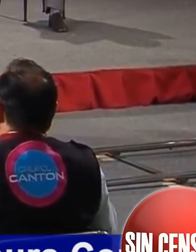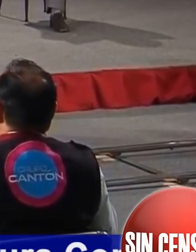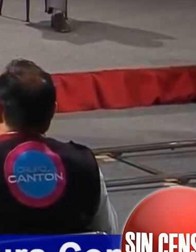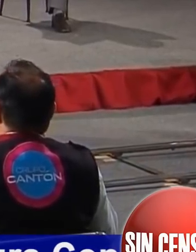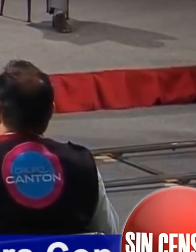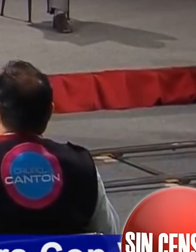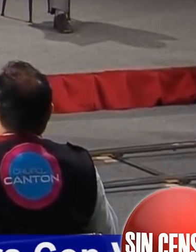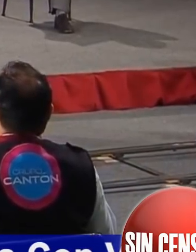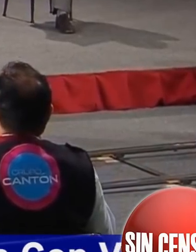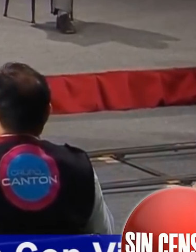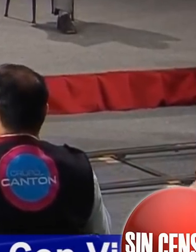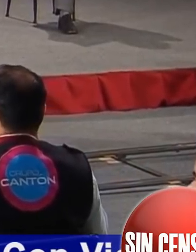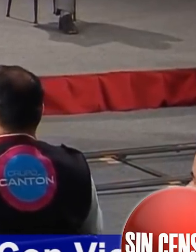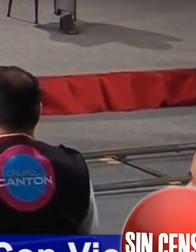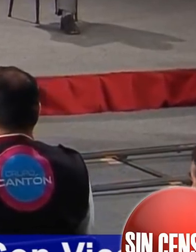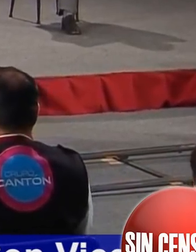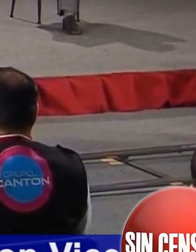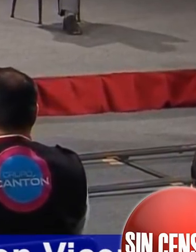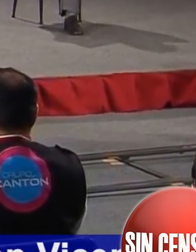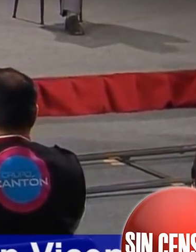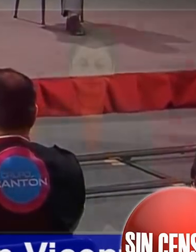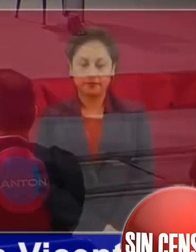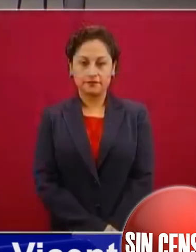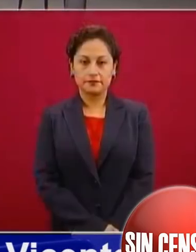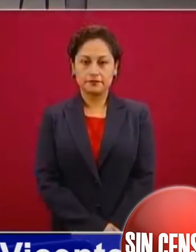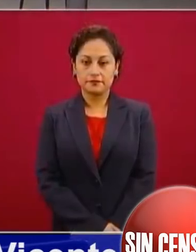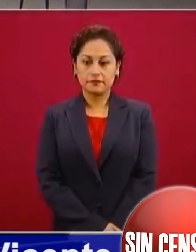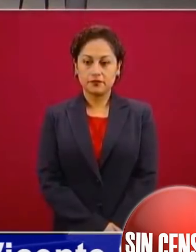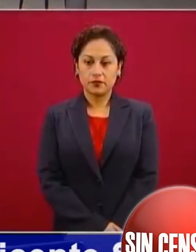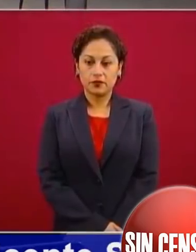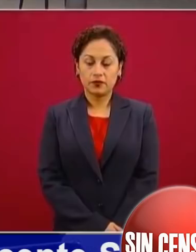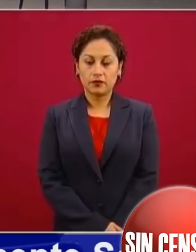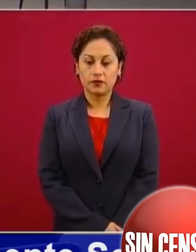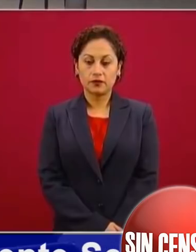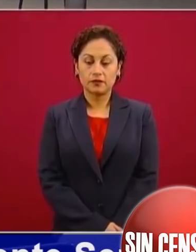afectados, a pesar de que en el mundo